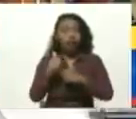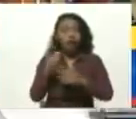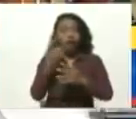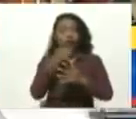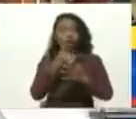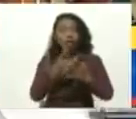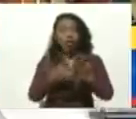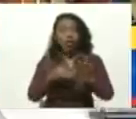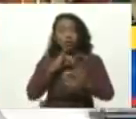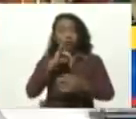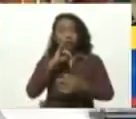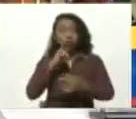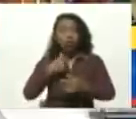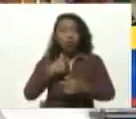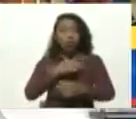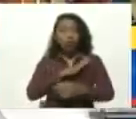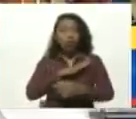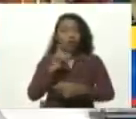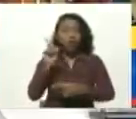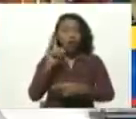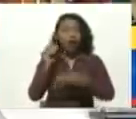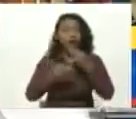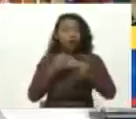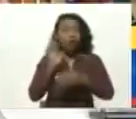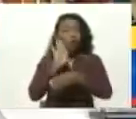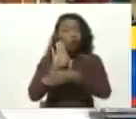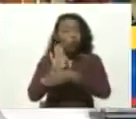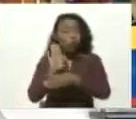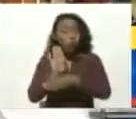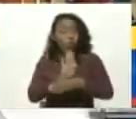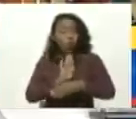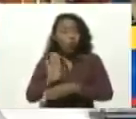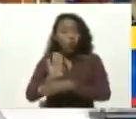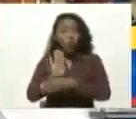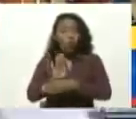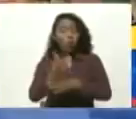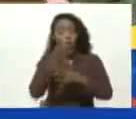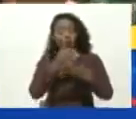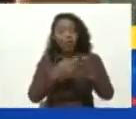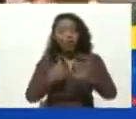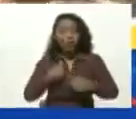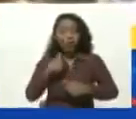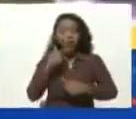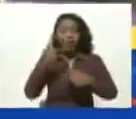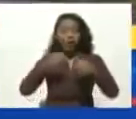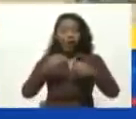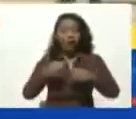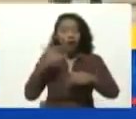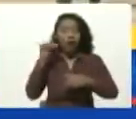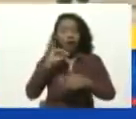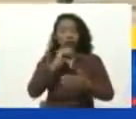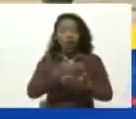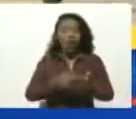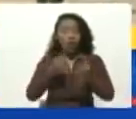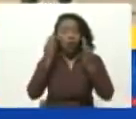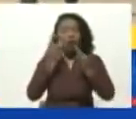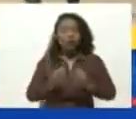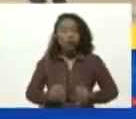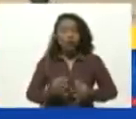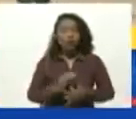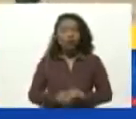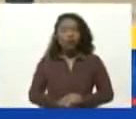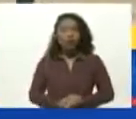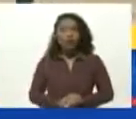que tengo, tomando algunas precauciones y cuidados, con los datos que tengo aquí en el informe oficial,